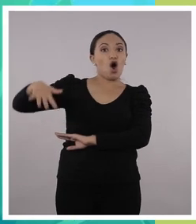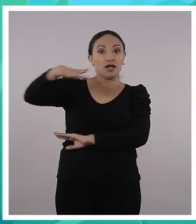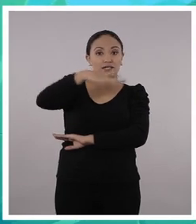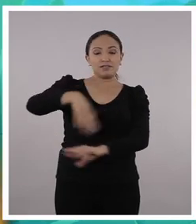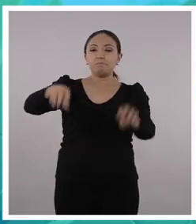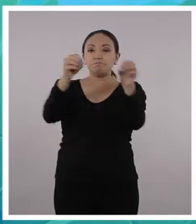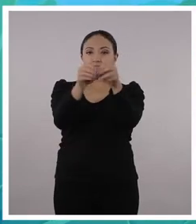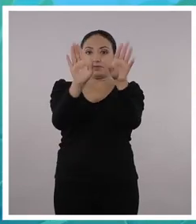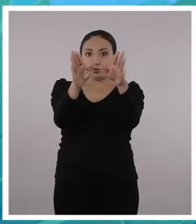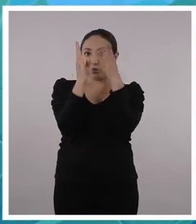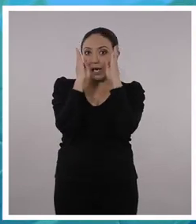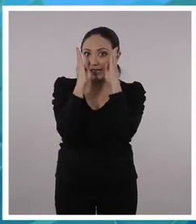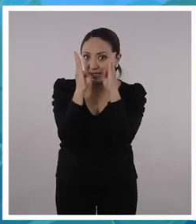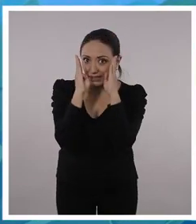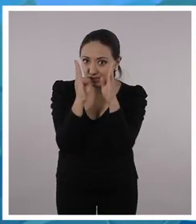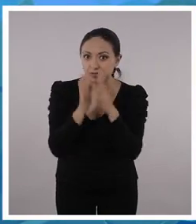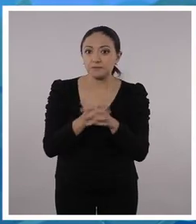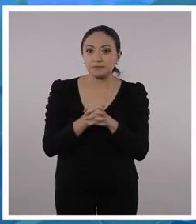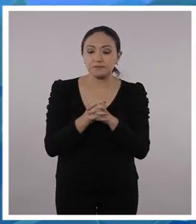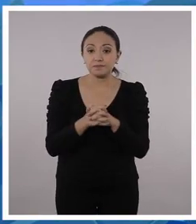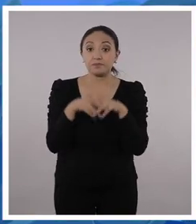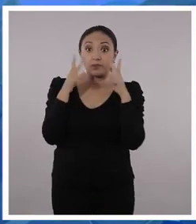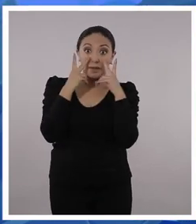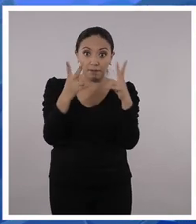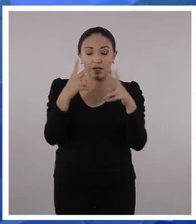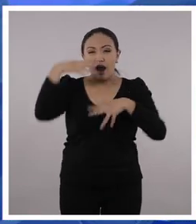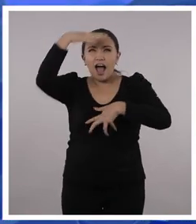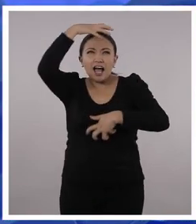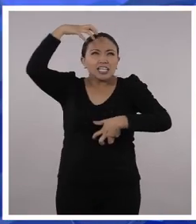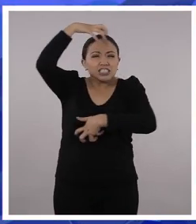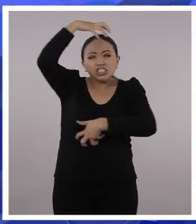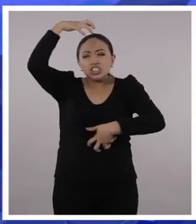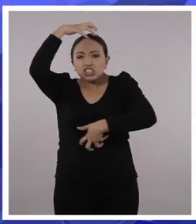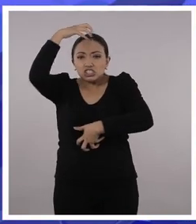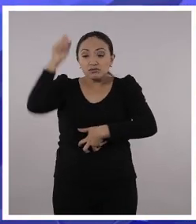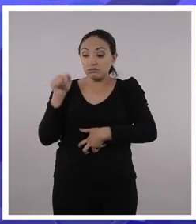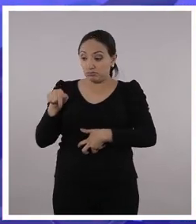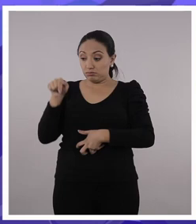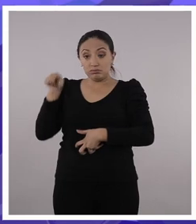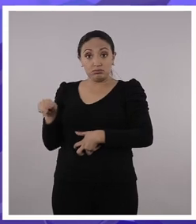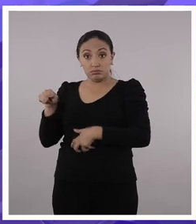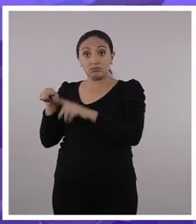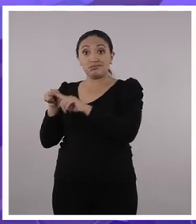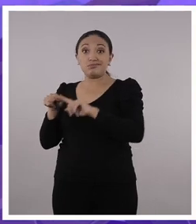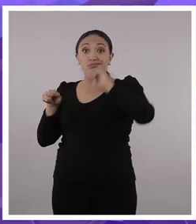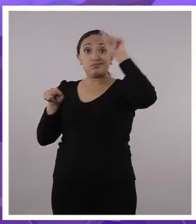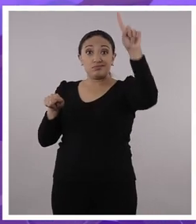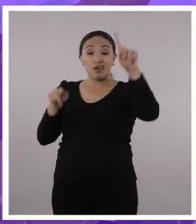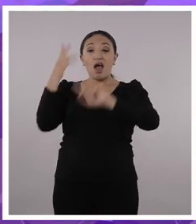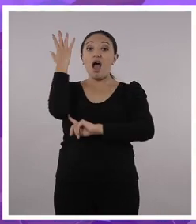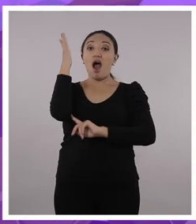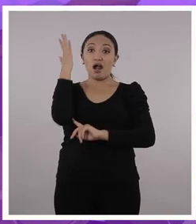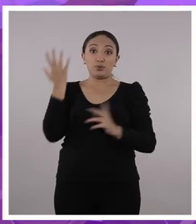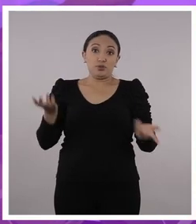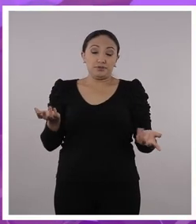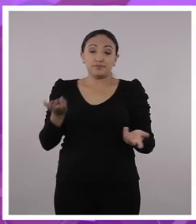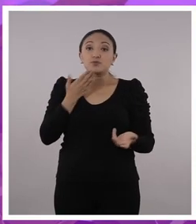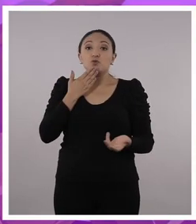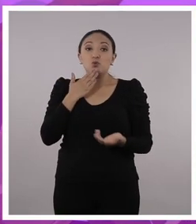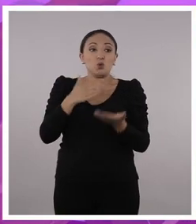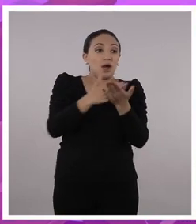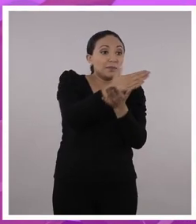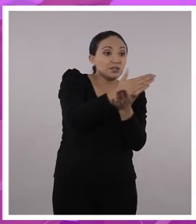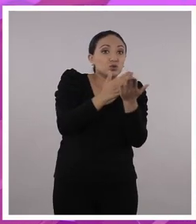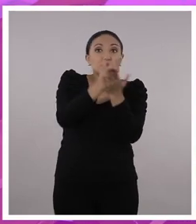ahora quiero ver cómo está su atención. Miren a este mono chorongo. Necesita llegar hasta su árbol, pero tenemos tres caminos